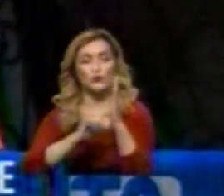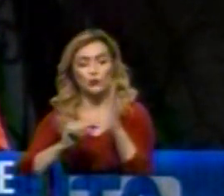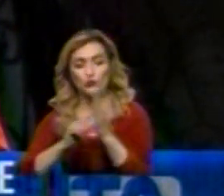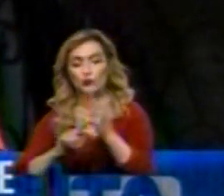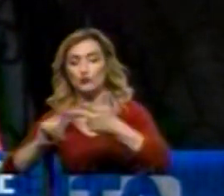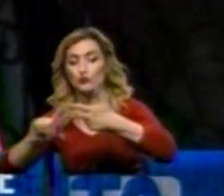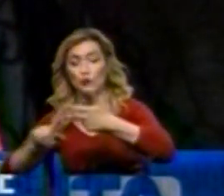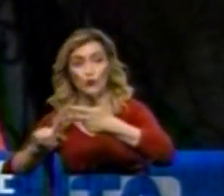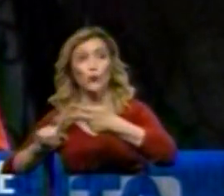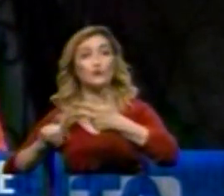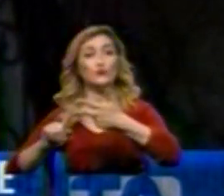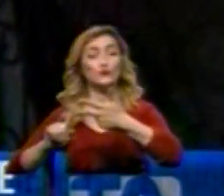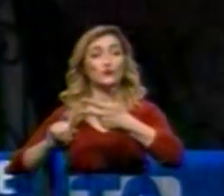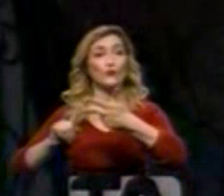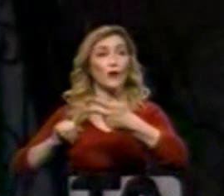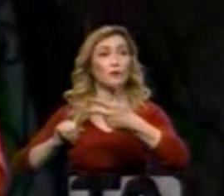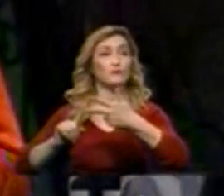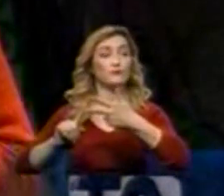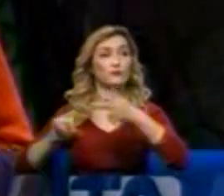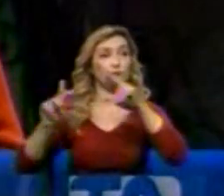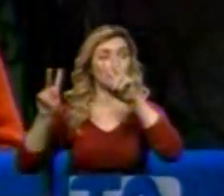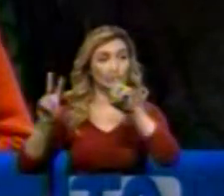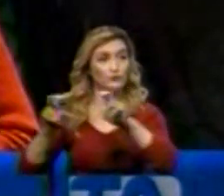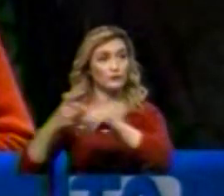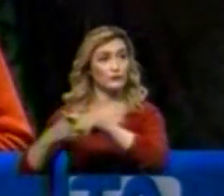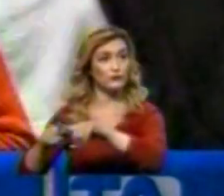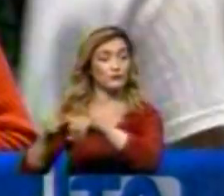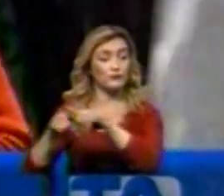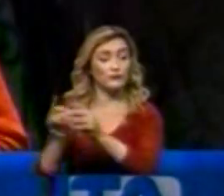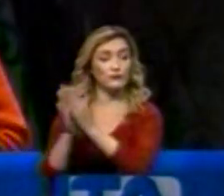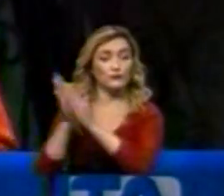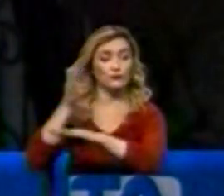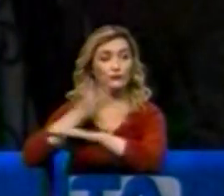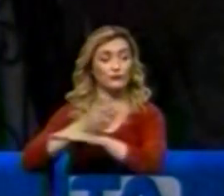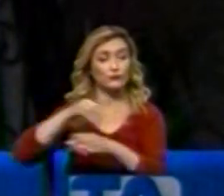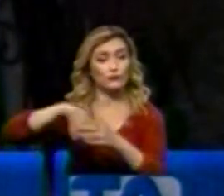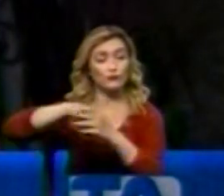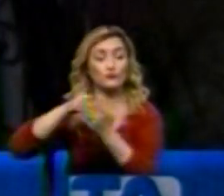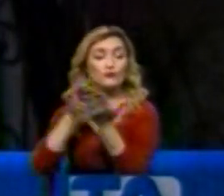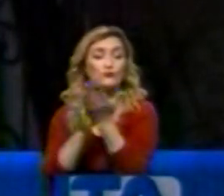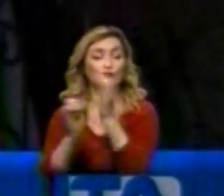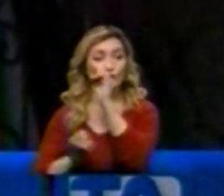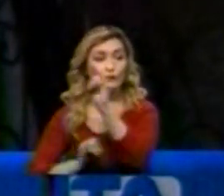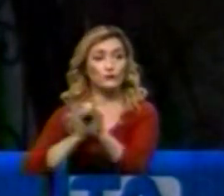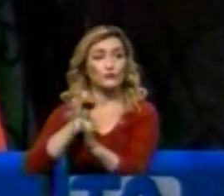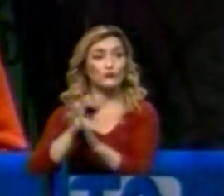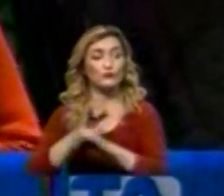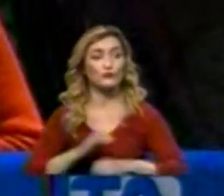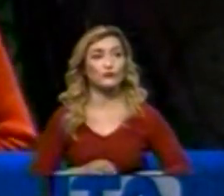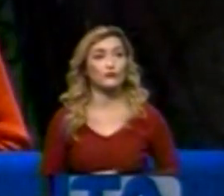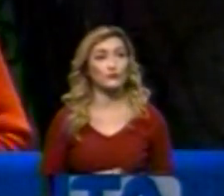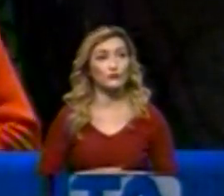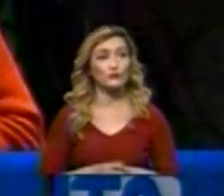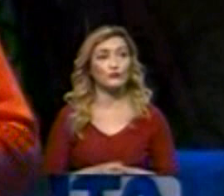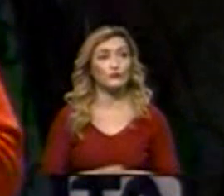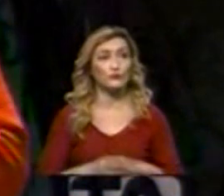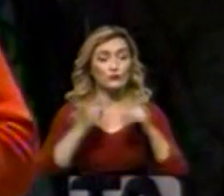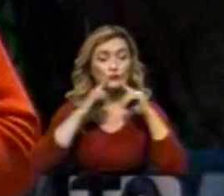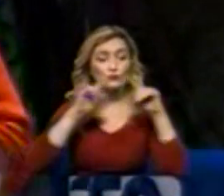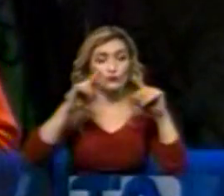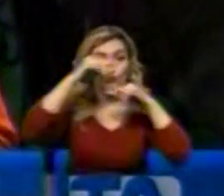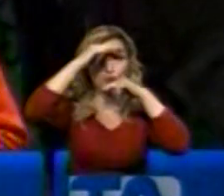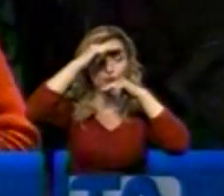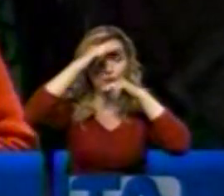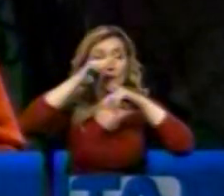al Código Orgánico Monetario y Financiero, como fue pedido del Fondo Monetario Internacional. Recalco, las medidas serán anunciadas en cadena nacional